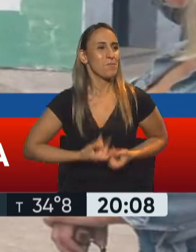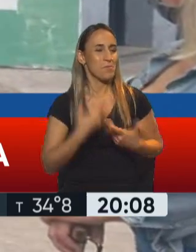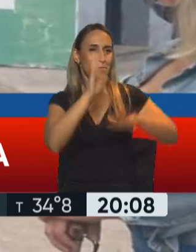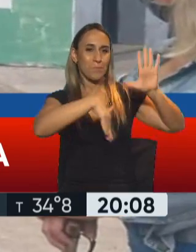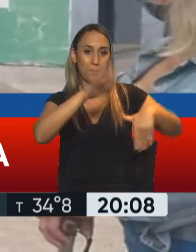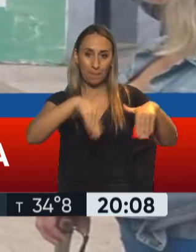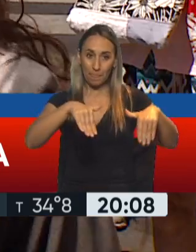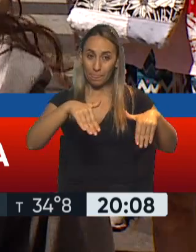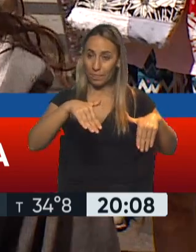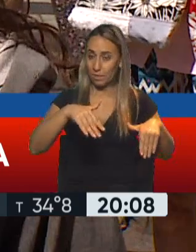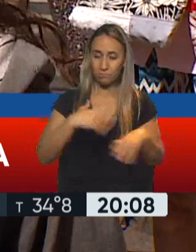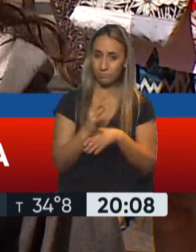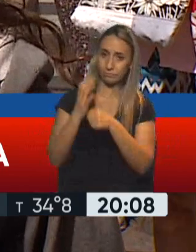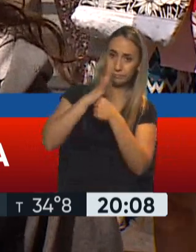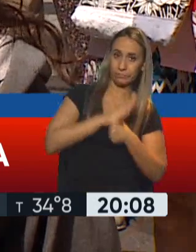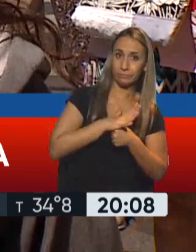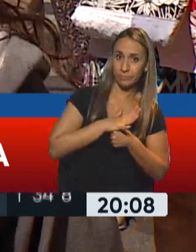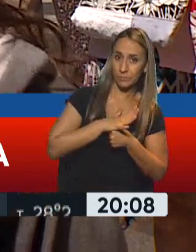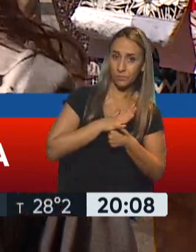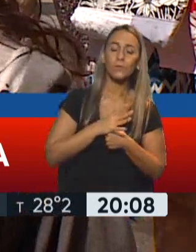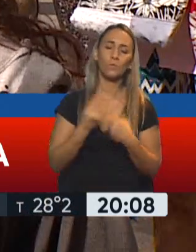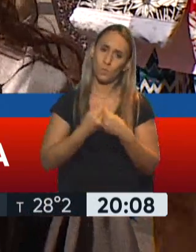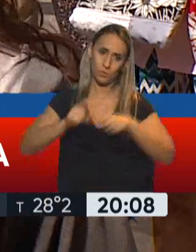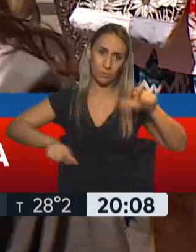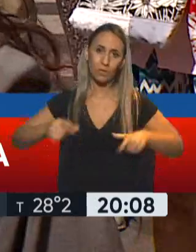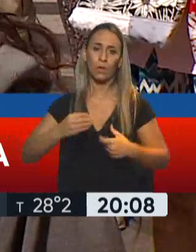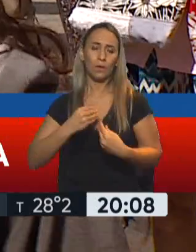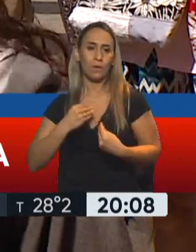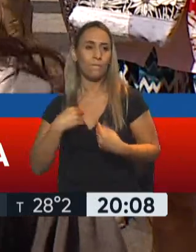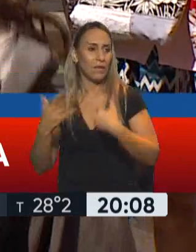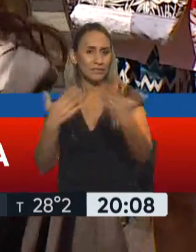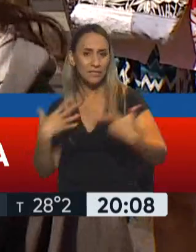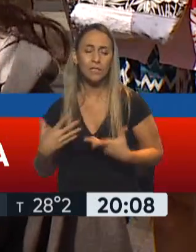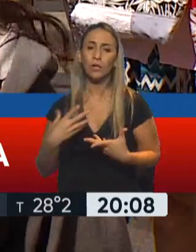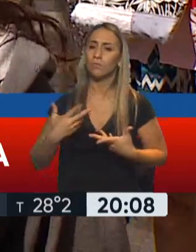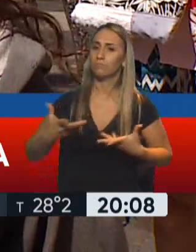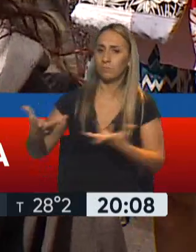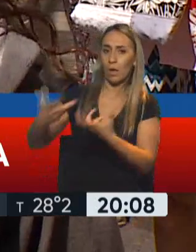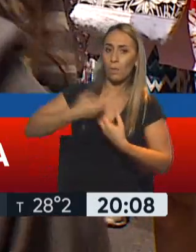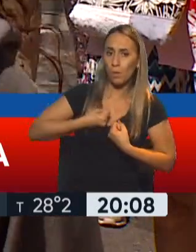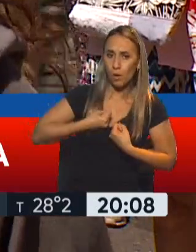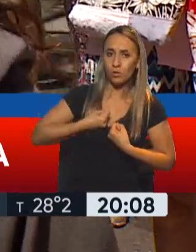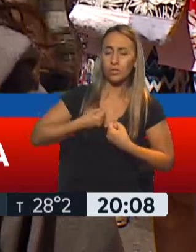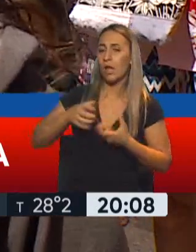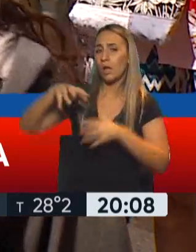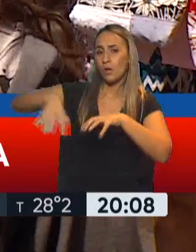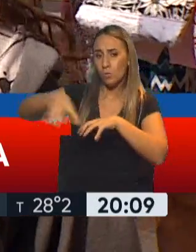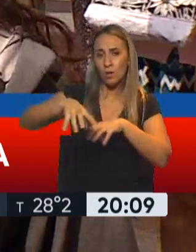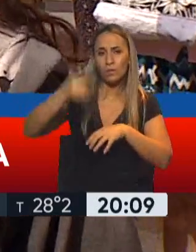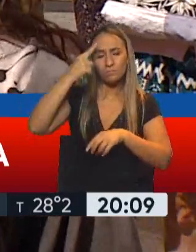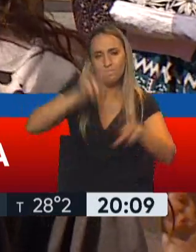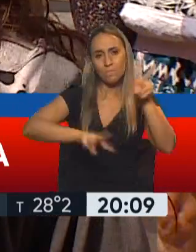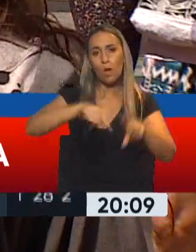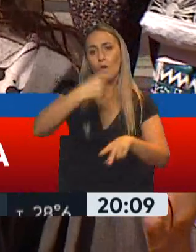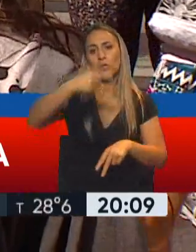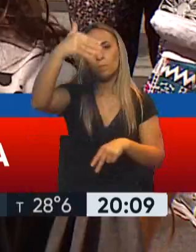solidarizaron con nosotros muchos vecinos vecinas agrupaciones del barrio hacer buscar otra pared y